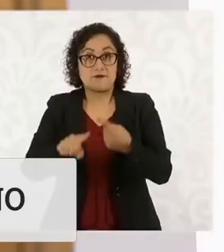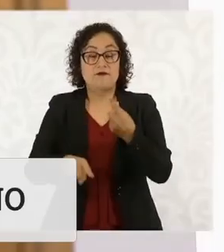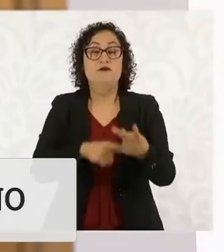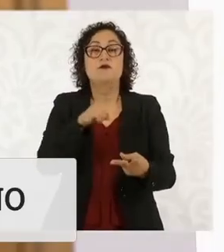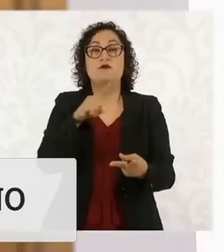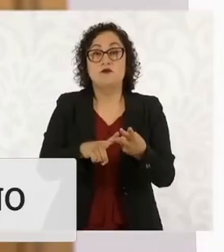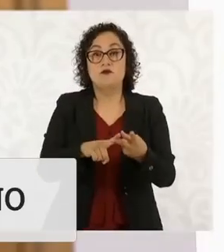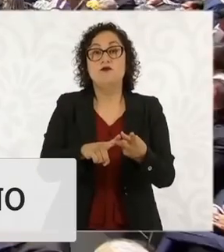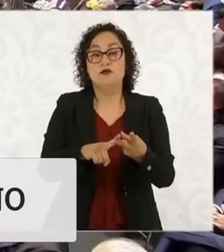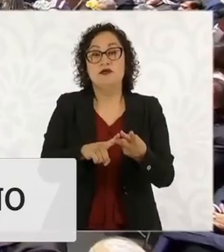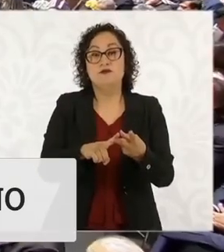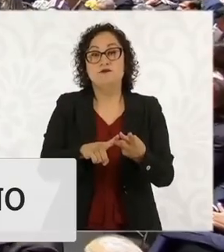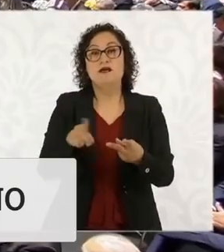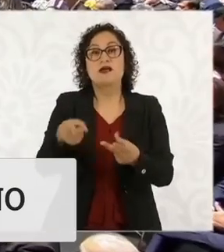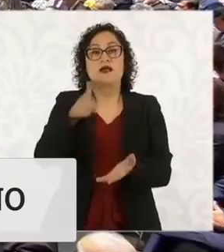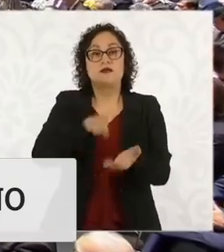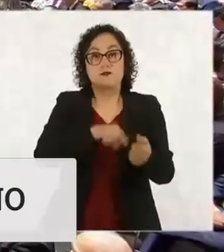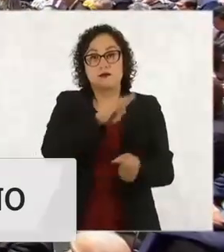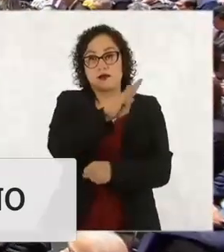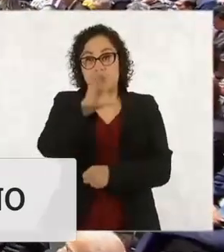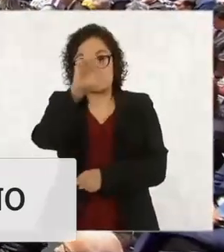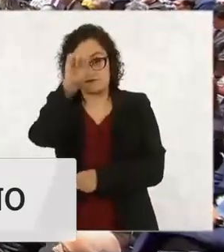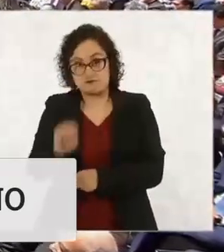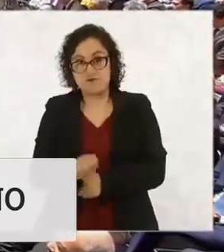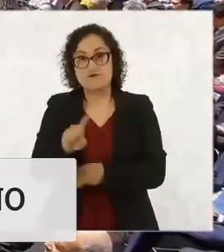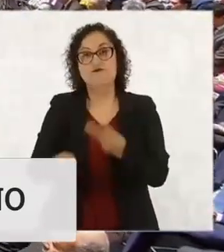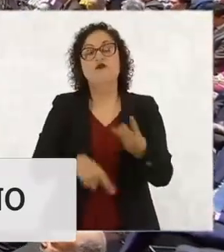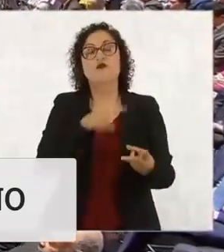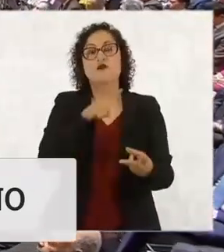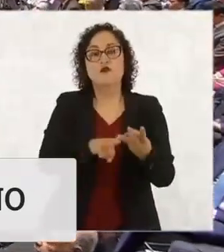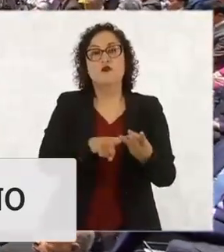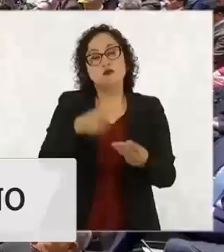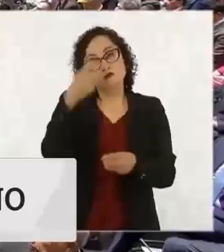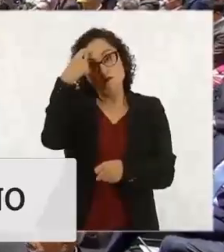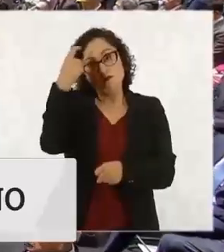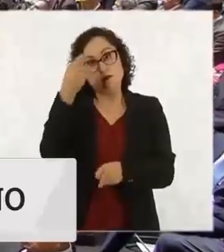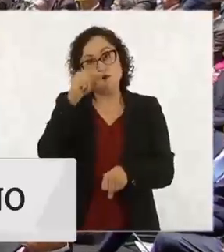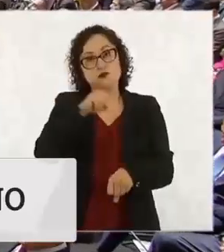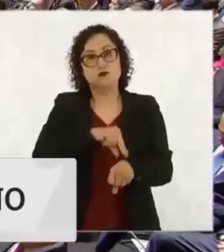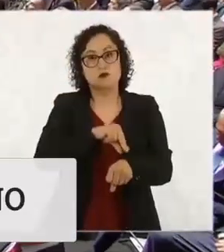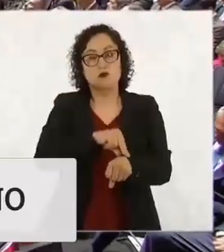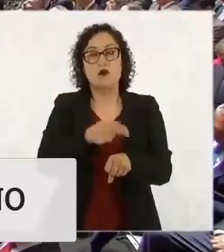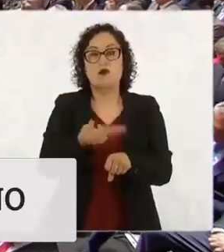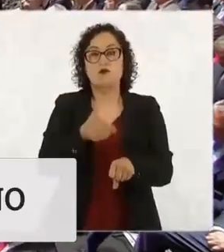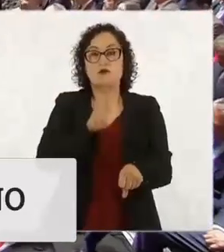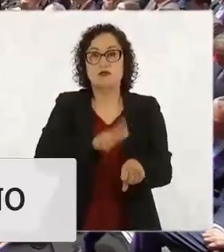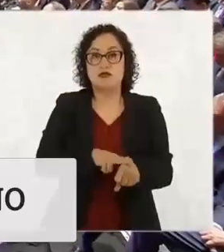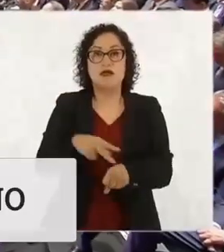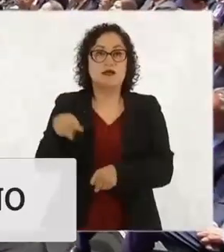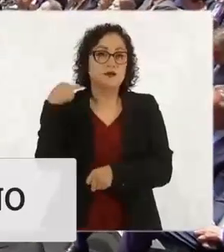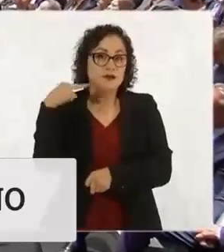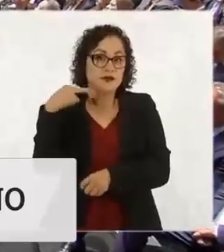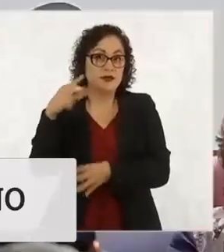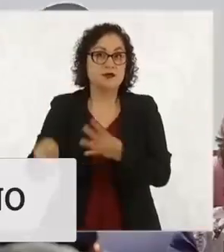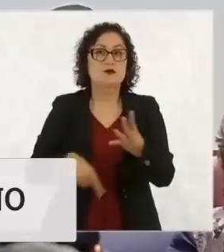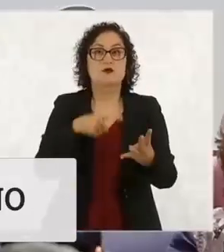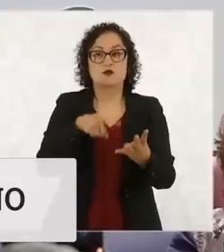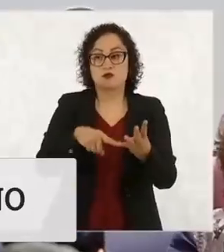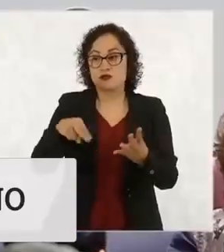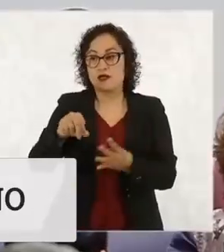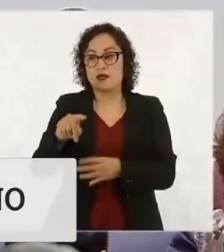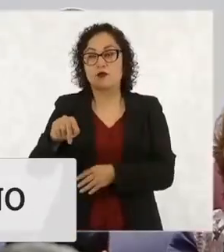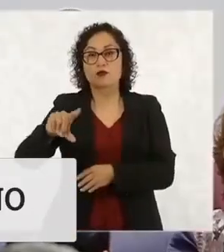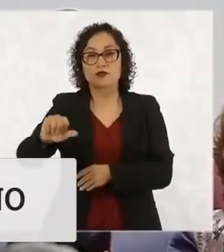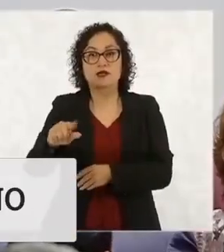en Santa Rosalía, Mulegé, Baja California Sur, el de Salud Mental de Orizaba, Veracruz, en Nautla, Veracruz,